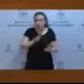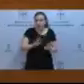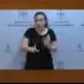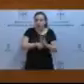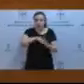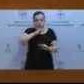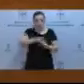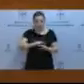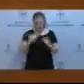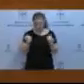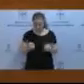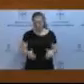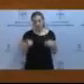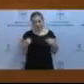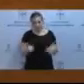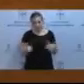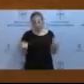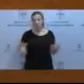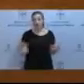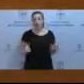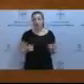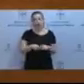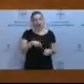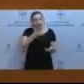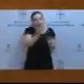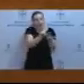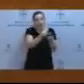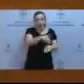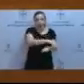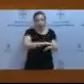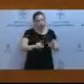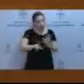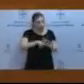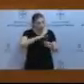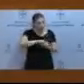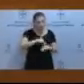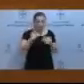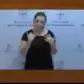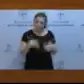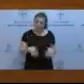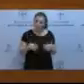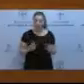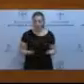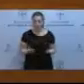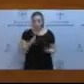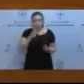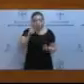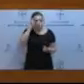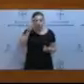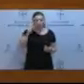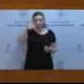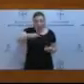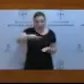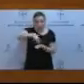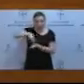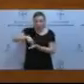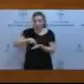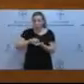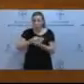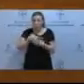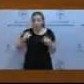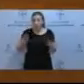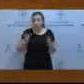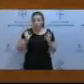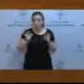cosa. Tiene miga. Pedirle a un gobierno que cumpla la ley. Yo no sé lo que pasaría a cualquiera de los que estamos aquí presentes si a título particular, al salir